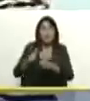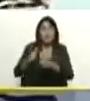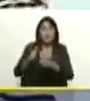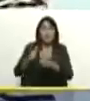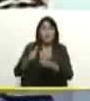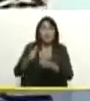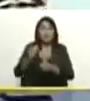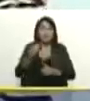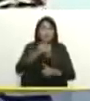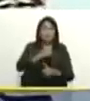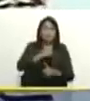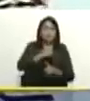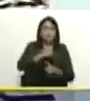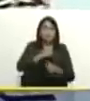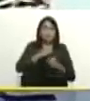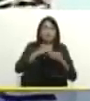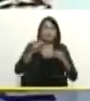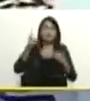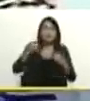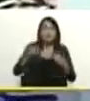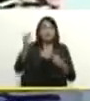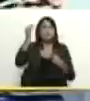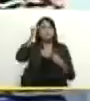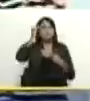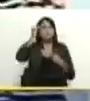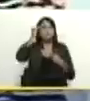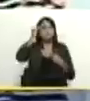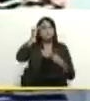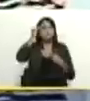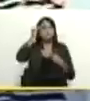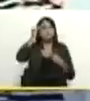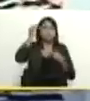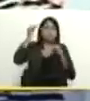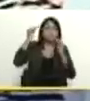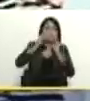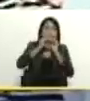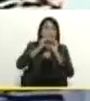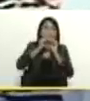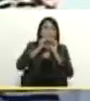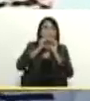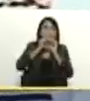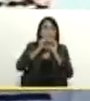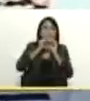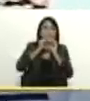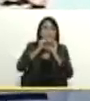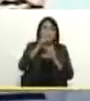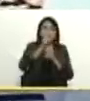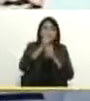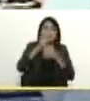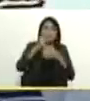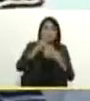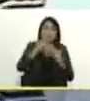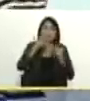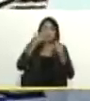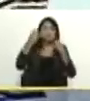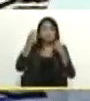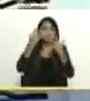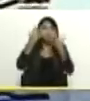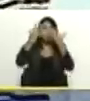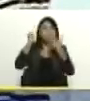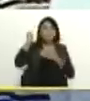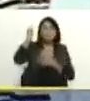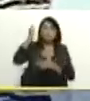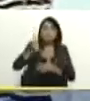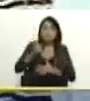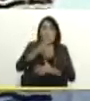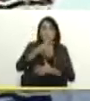y mentes fértiles. Y 21 años después del milagro de